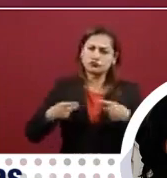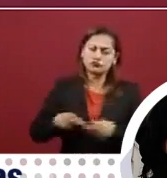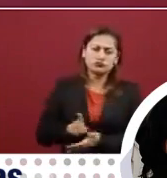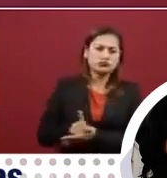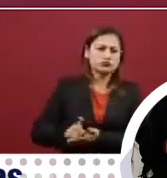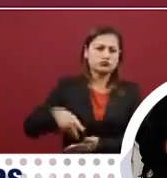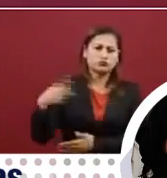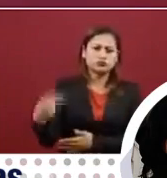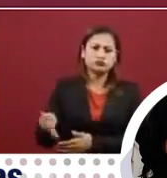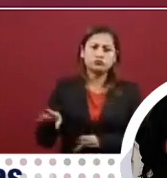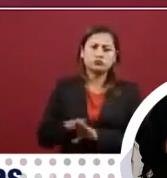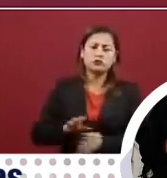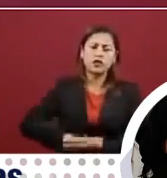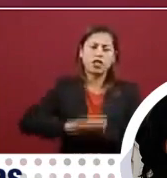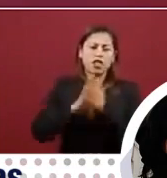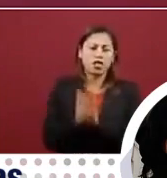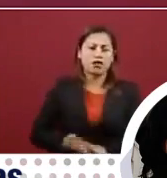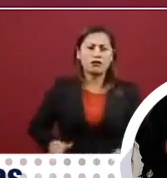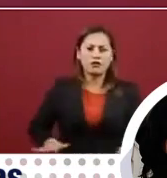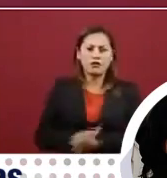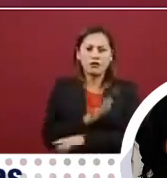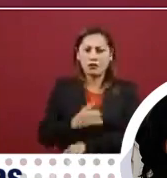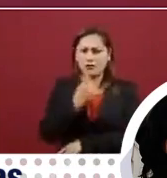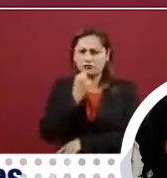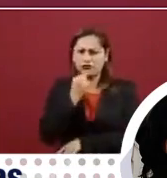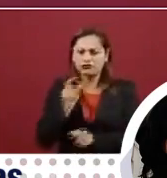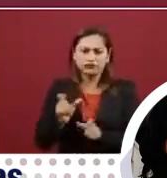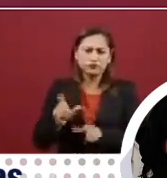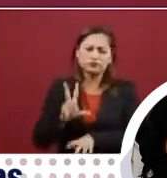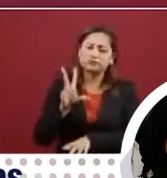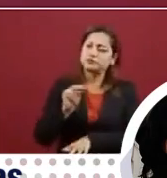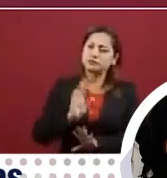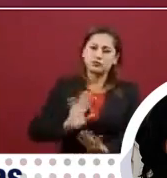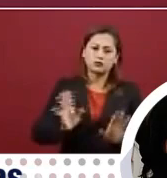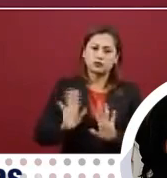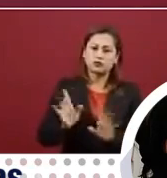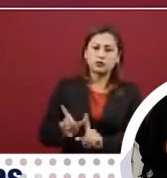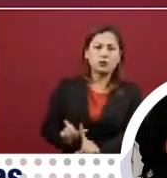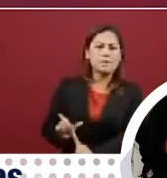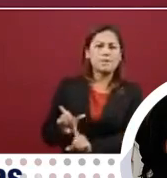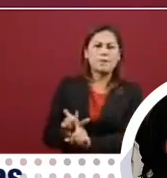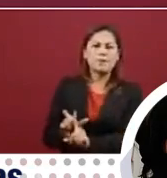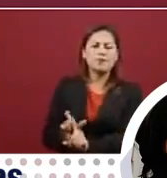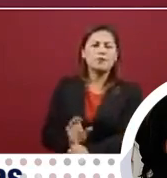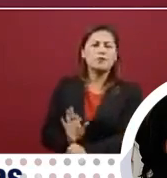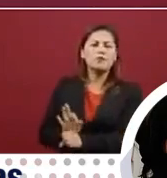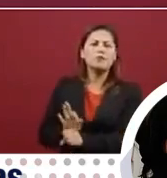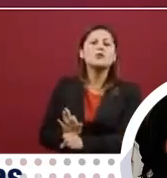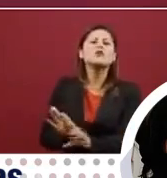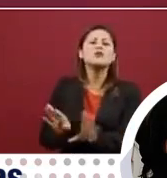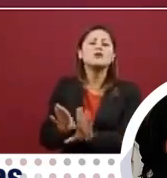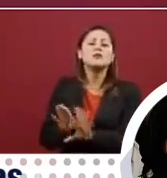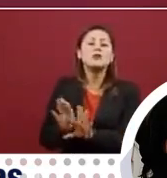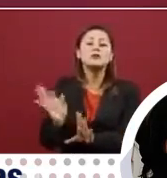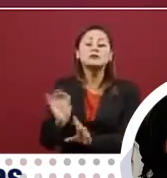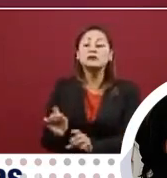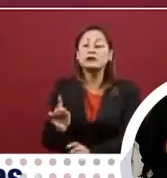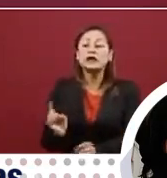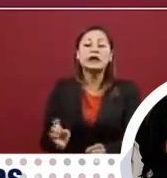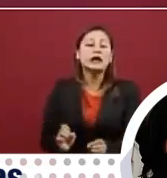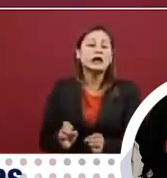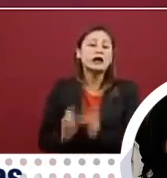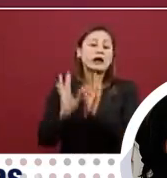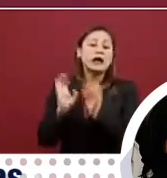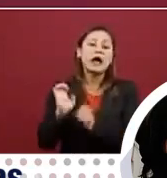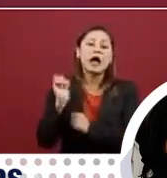cuerpos policíacos y que no se vaya a ceder esta responsabilidad a las policías estatales y municipales, que finalmente, desde artículo